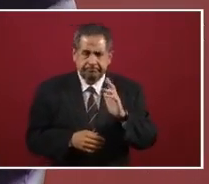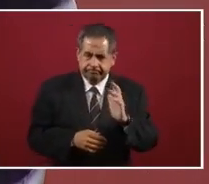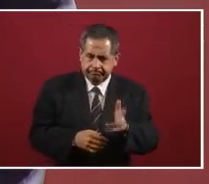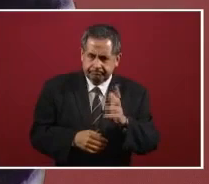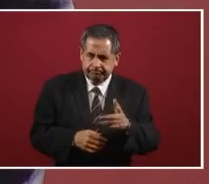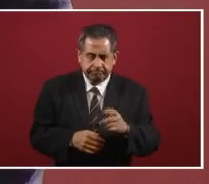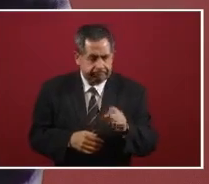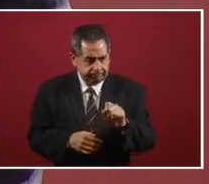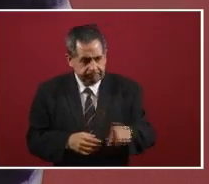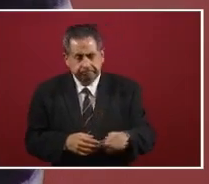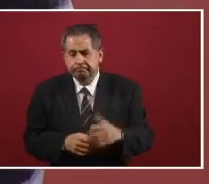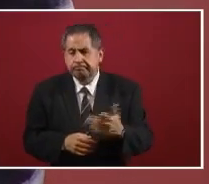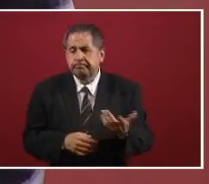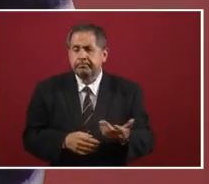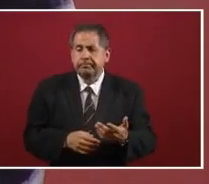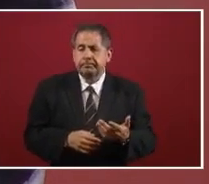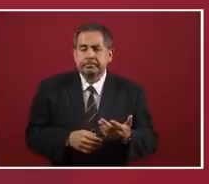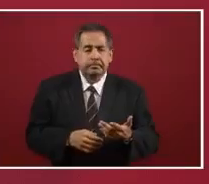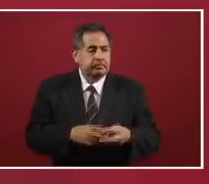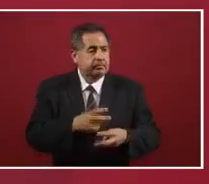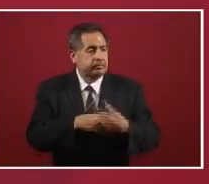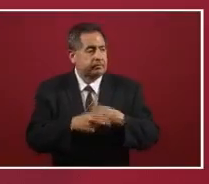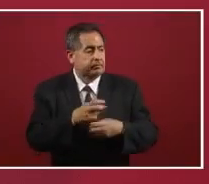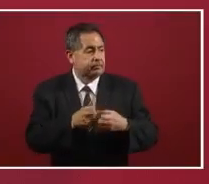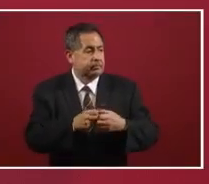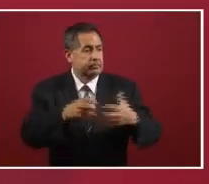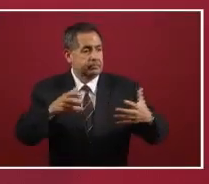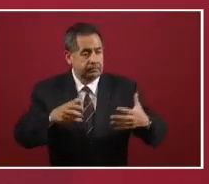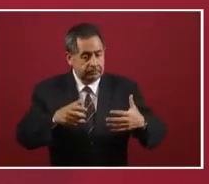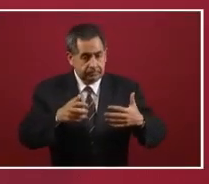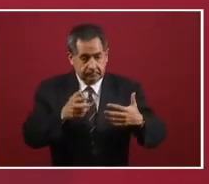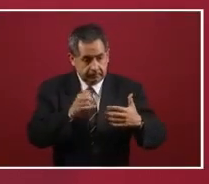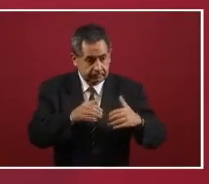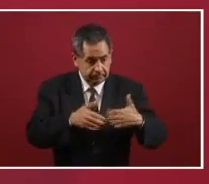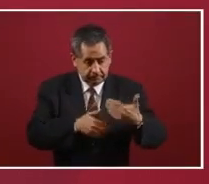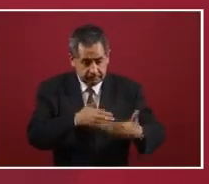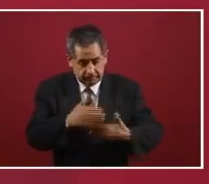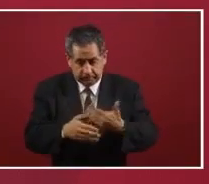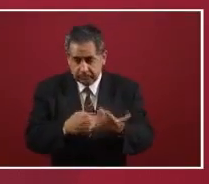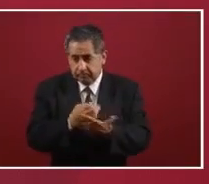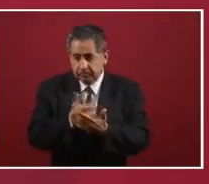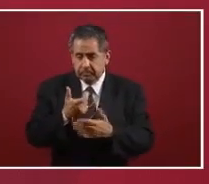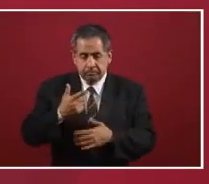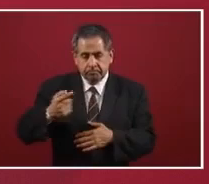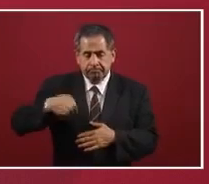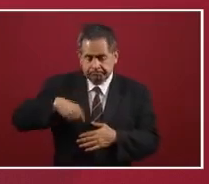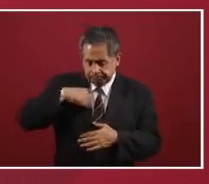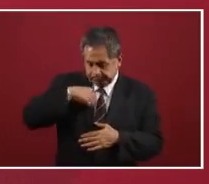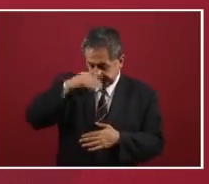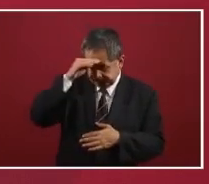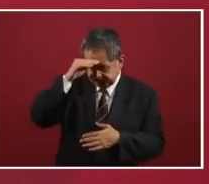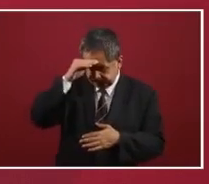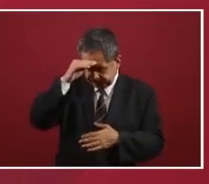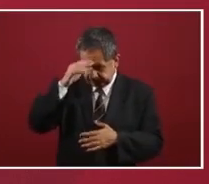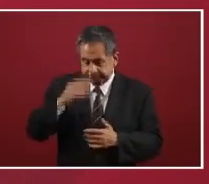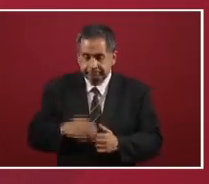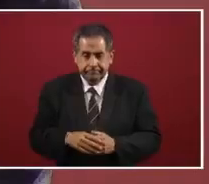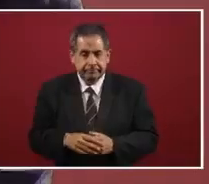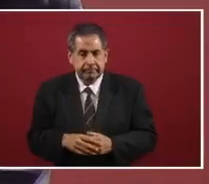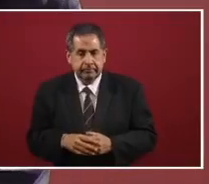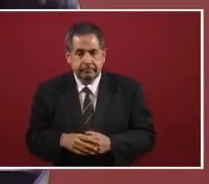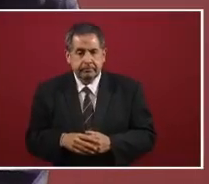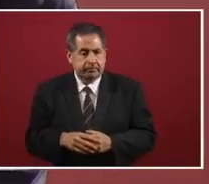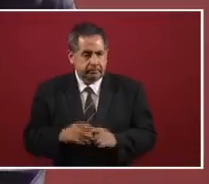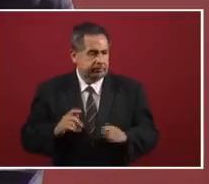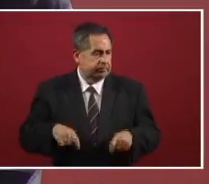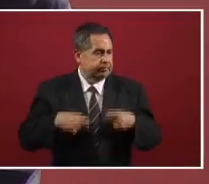por el mismo crecimiento, por la misma dinámica de la economía, pensamos que se van a